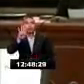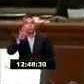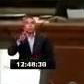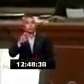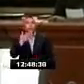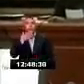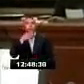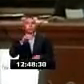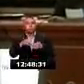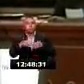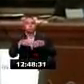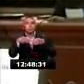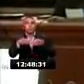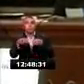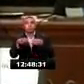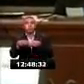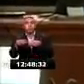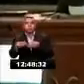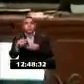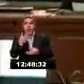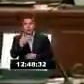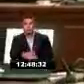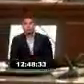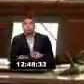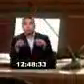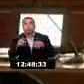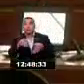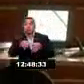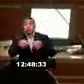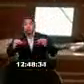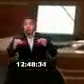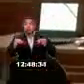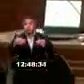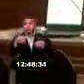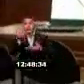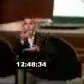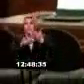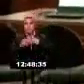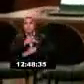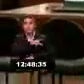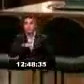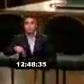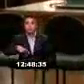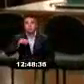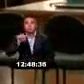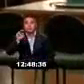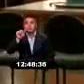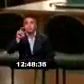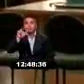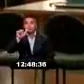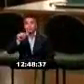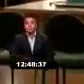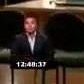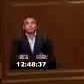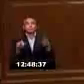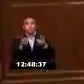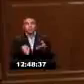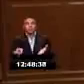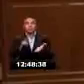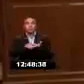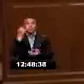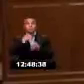como bultos más pequeños dijo además que estos sobres fueron entregados personalmente a alexis mera también ratificó que